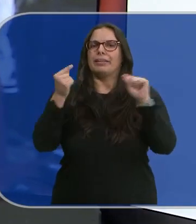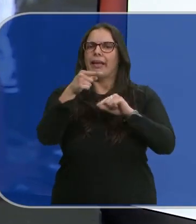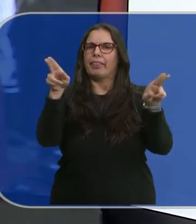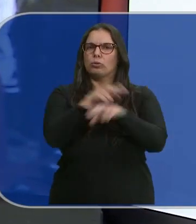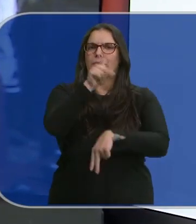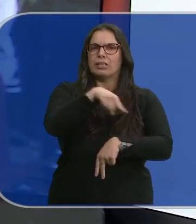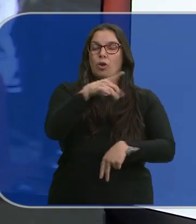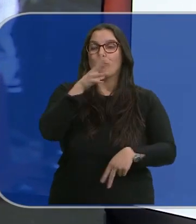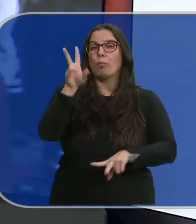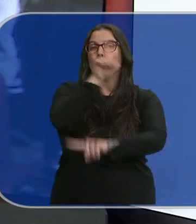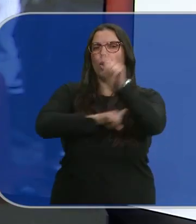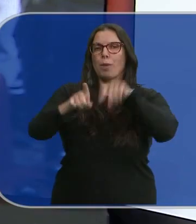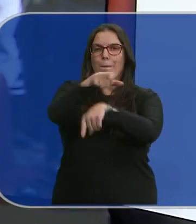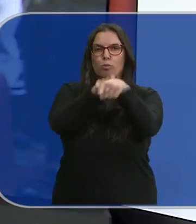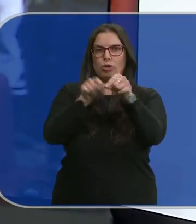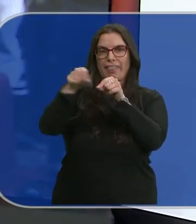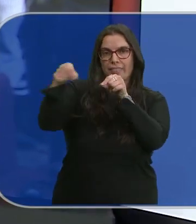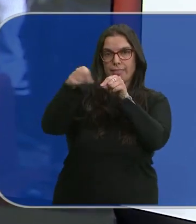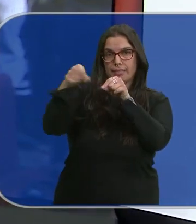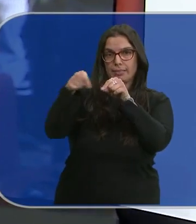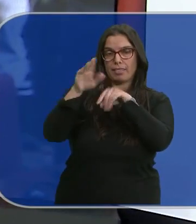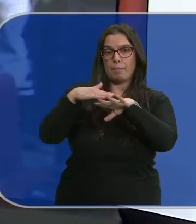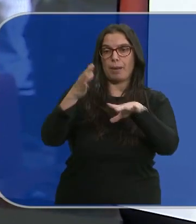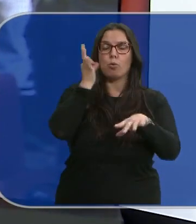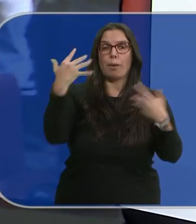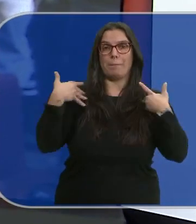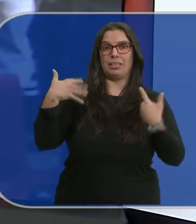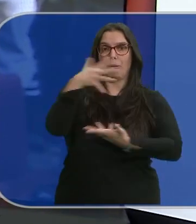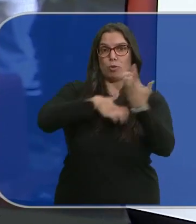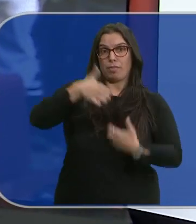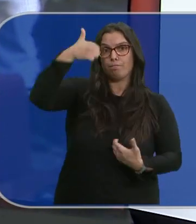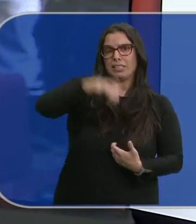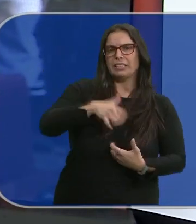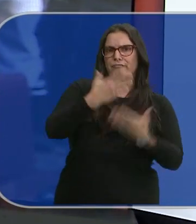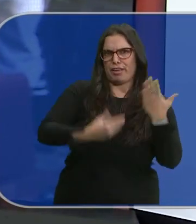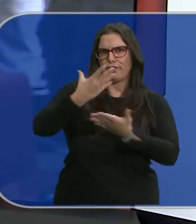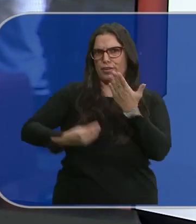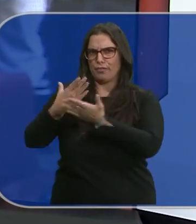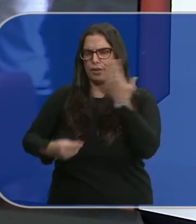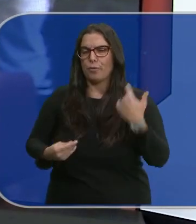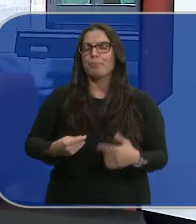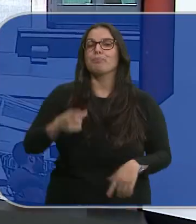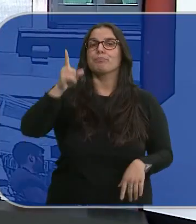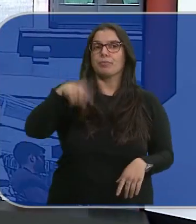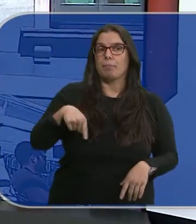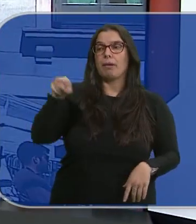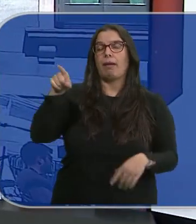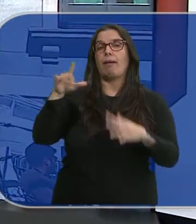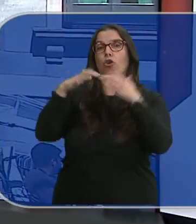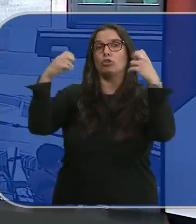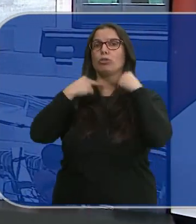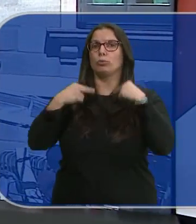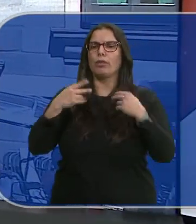Igualdad por los fallos de las pulseras telemáticas para víctimas de violencia de género. Antes, Redondo ha escuchado peticiones de dimisión Madrid. Diego